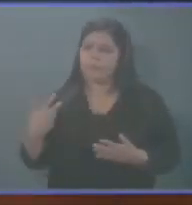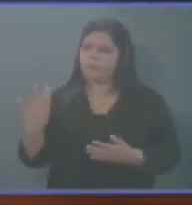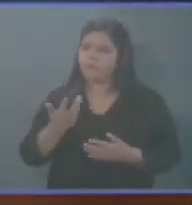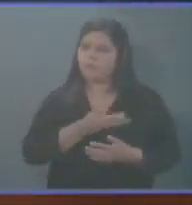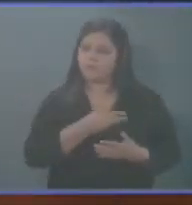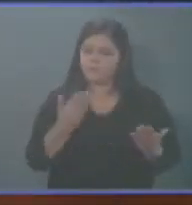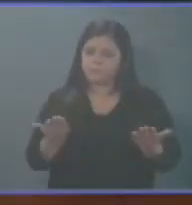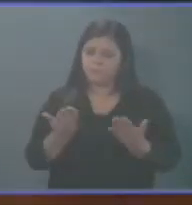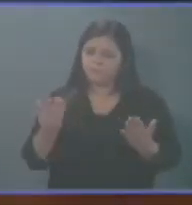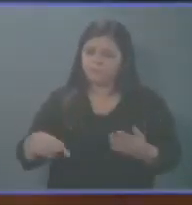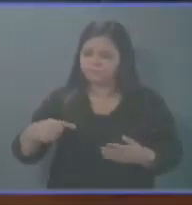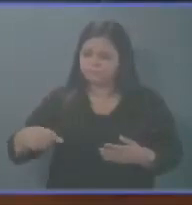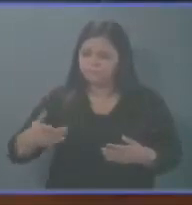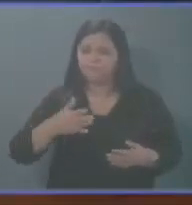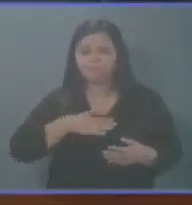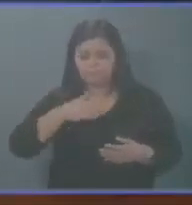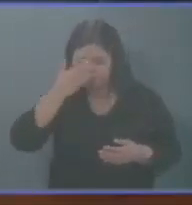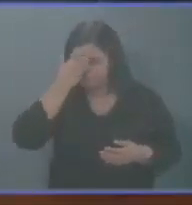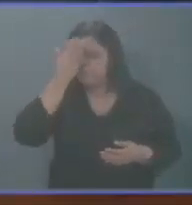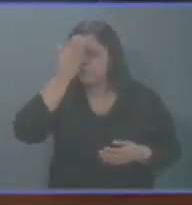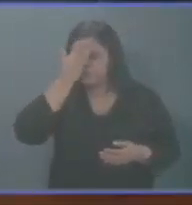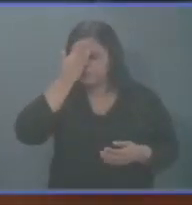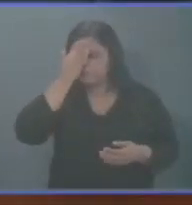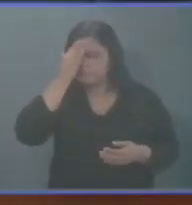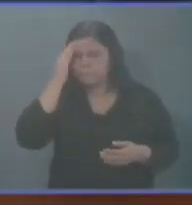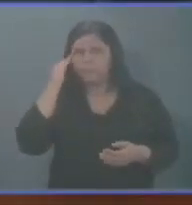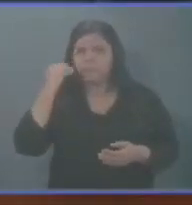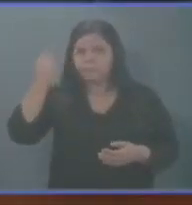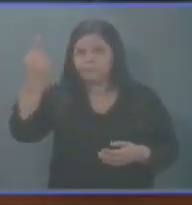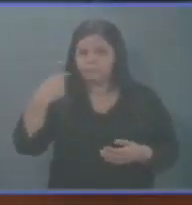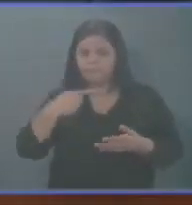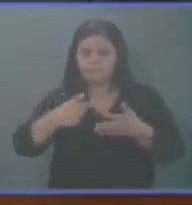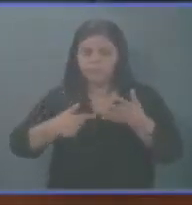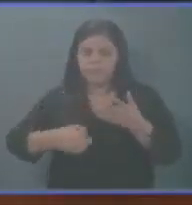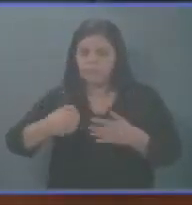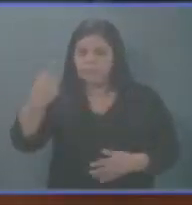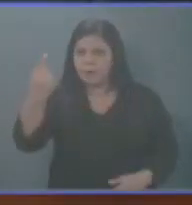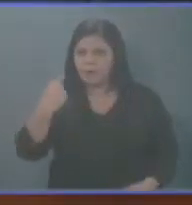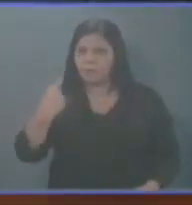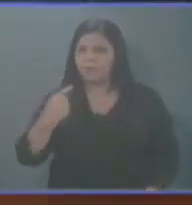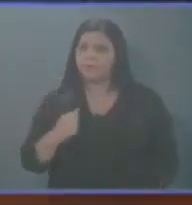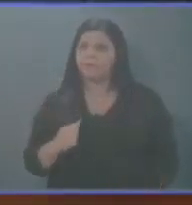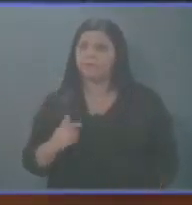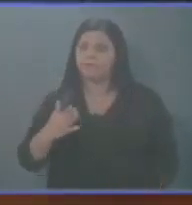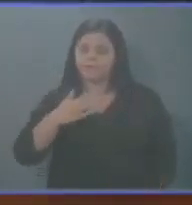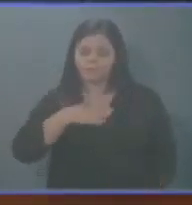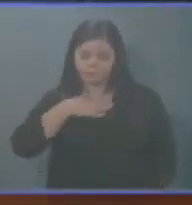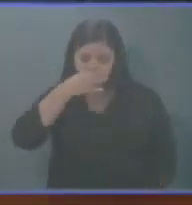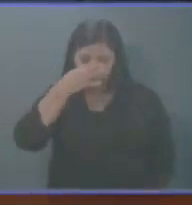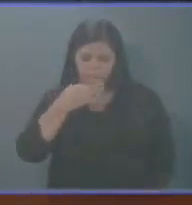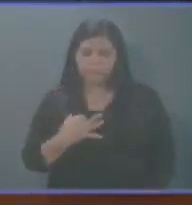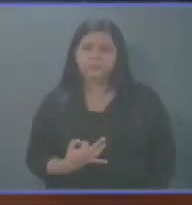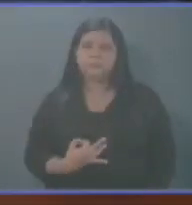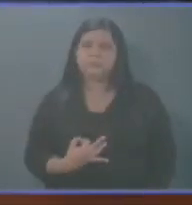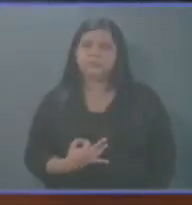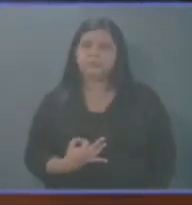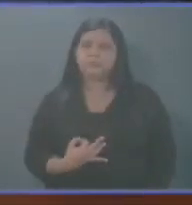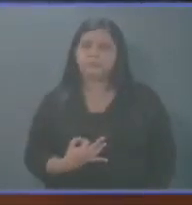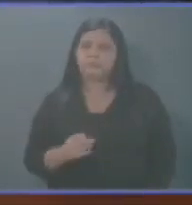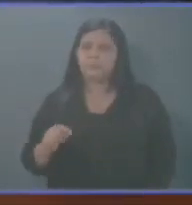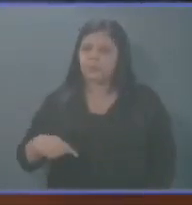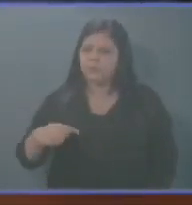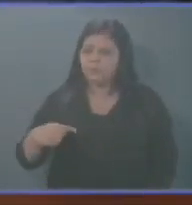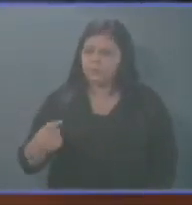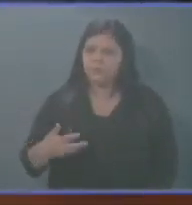siempre conscientes de ese mandato que la ley da, con integridad.